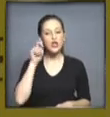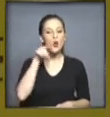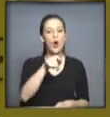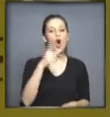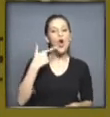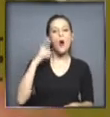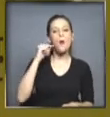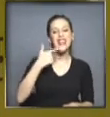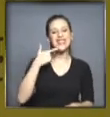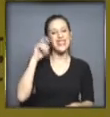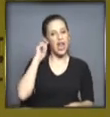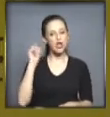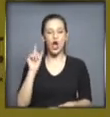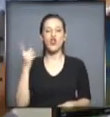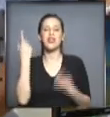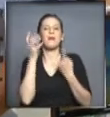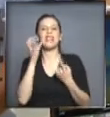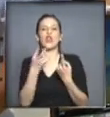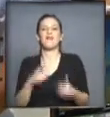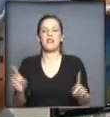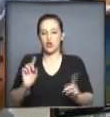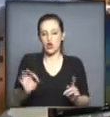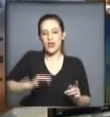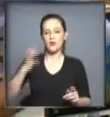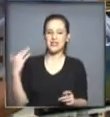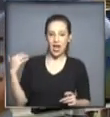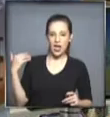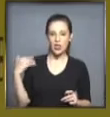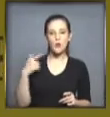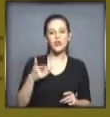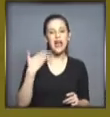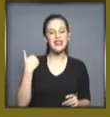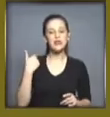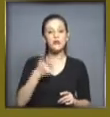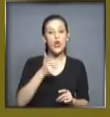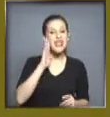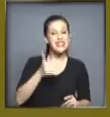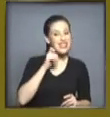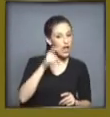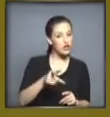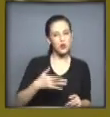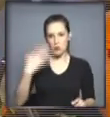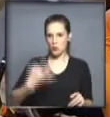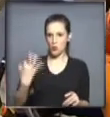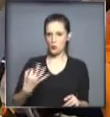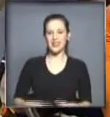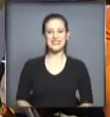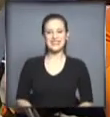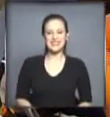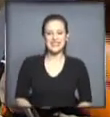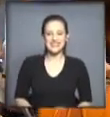bueno, 17? Bueno, pero no es tanta la diferencia ahí. ¿Eh? El año pasado. El año, bueno, ¿qué edad tenía? 16. Bien, maestro. Ah, era,